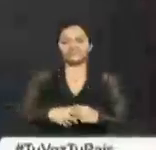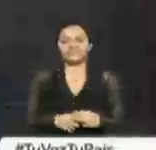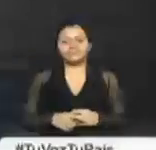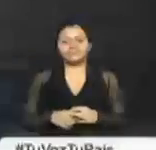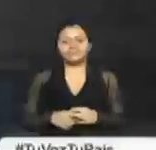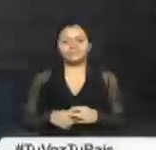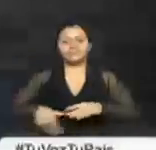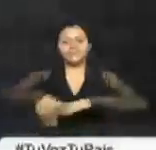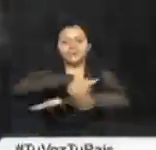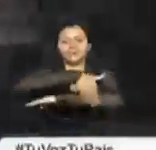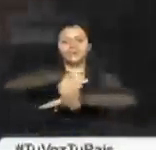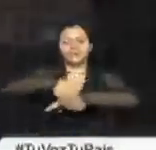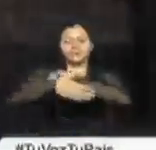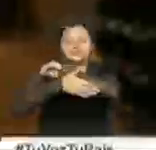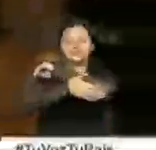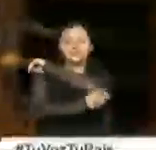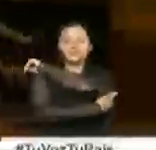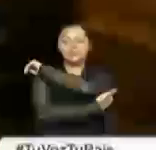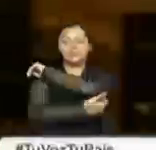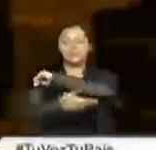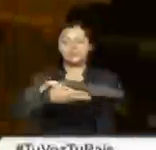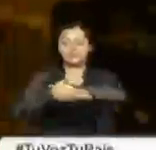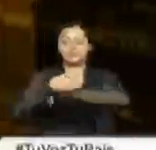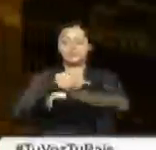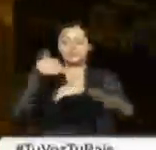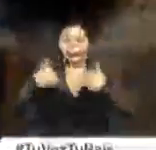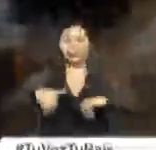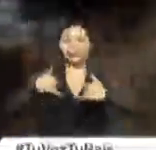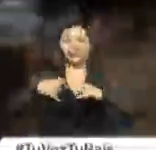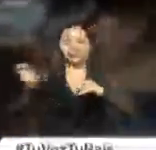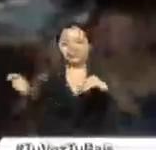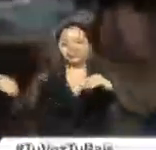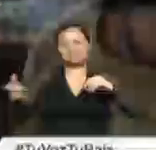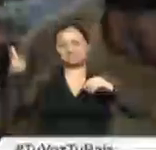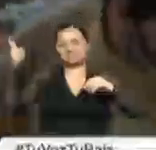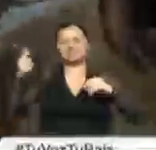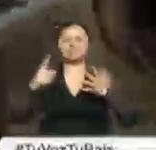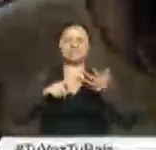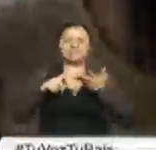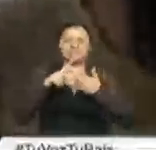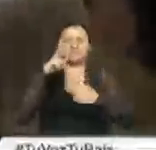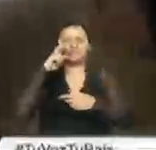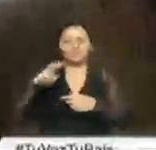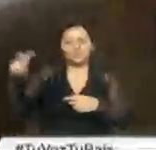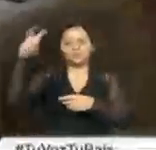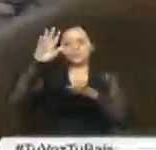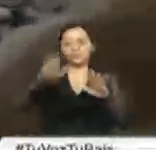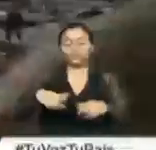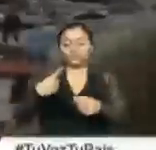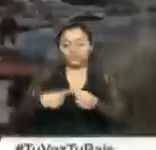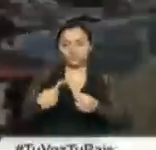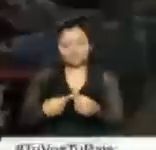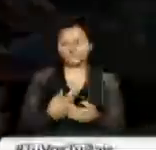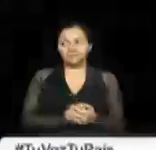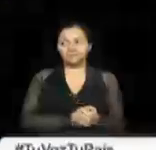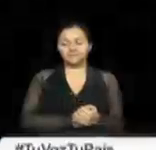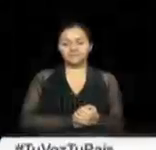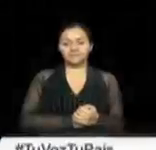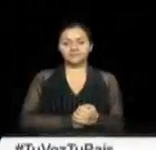la calle La Ronda, en donde disfruta de juegos tradicionales, entre otros destinos turísticos de la capital.